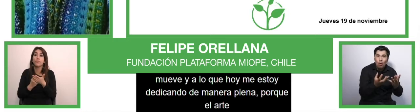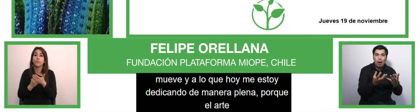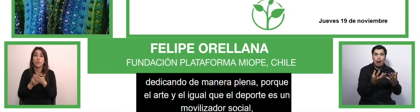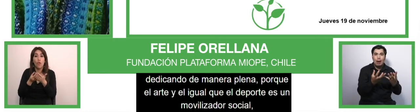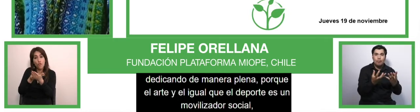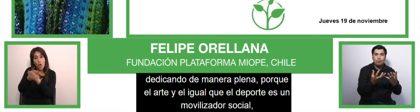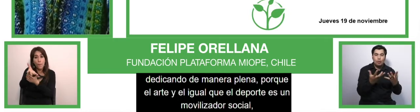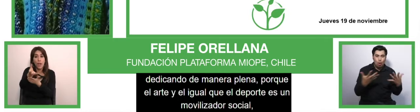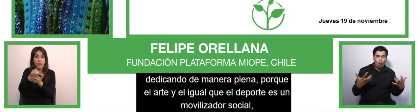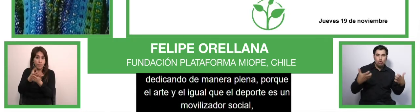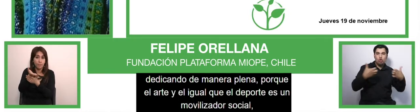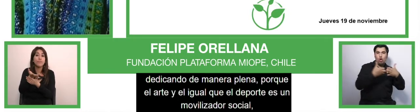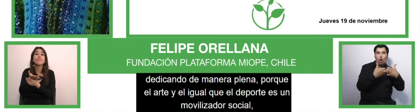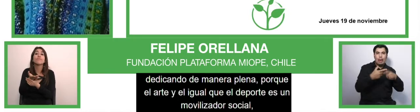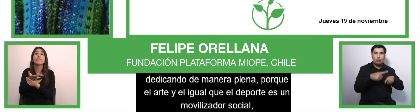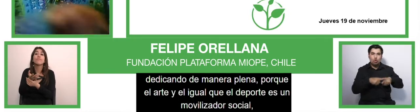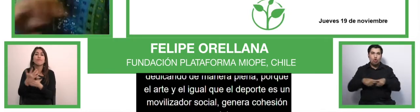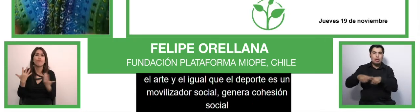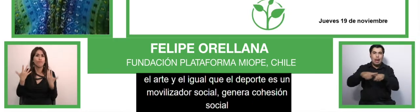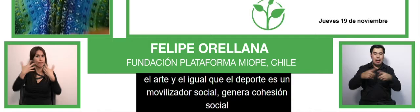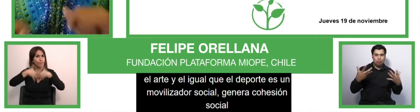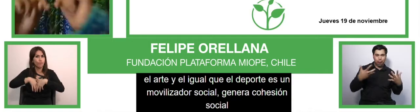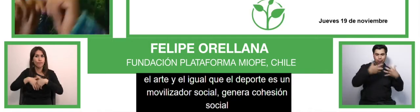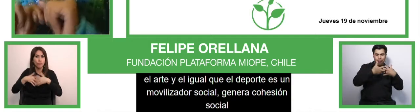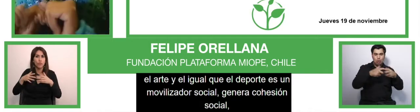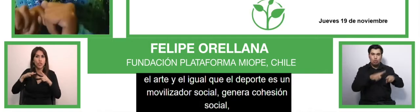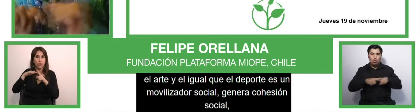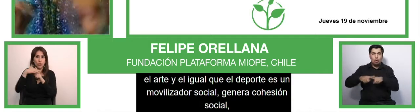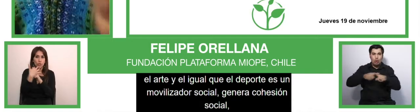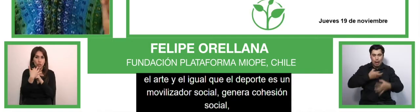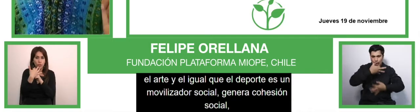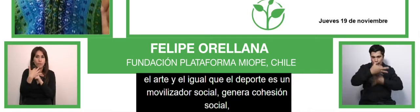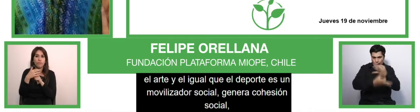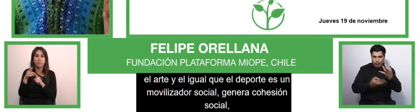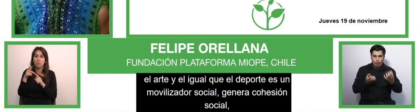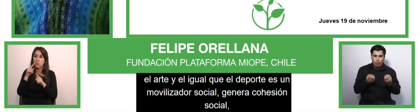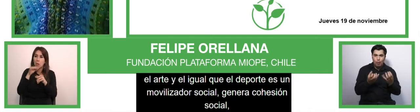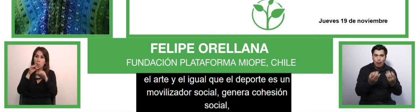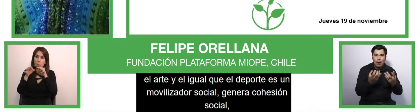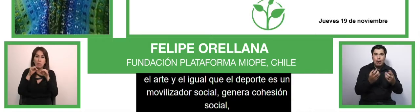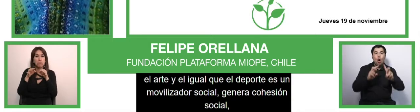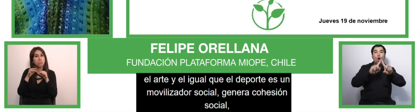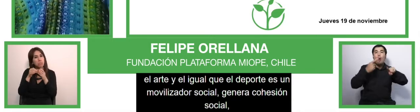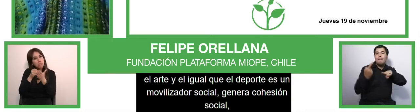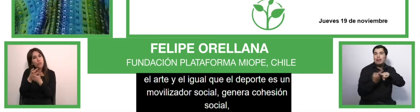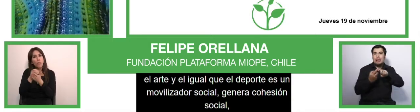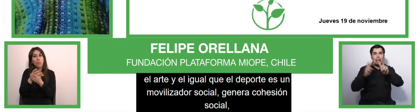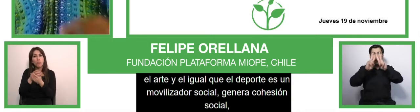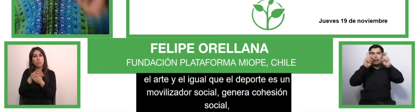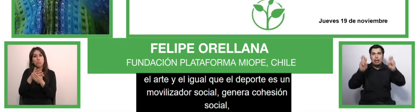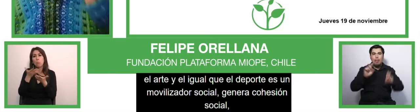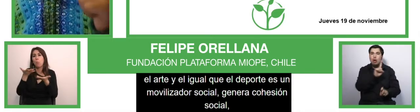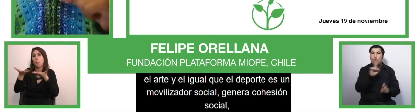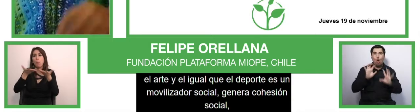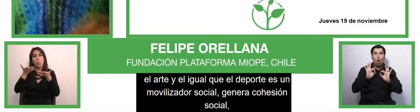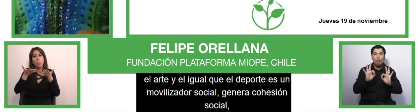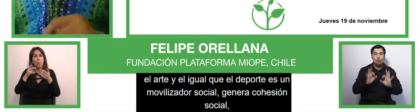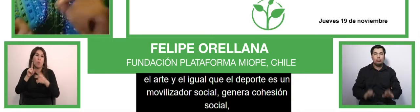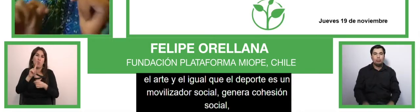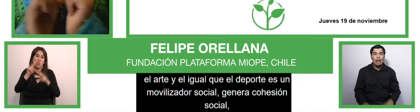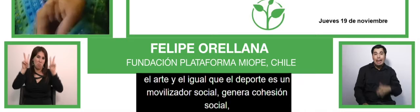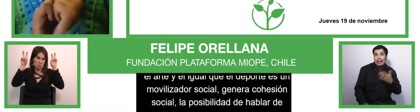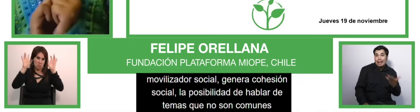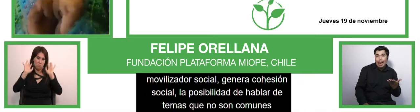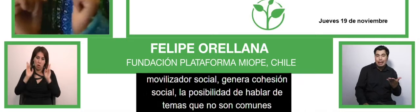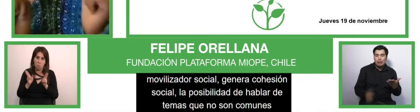genera la posibilidad de hablar de temas que no son comunes. Y es allí donde hemos